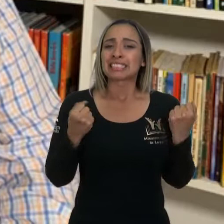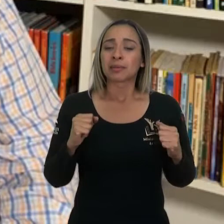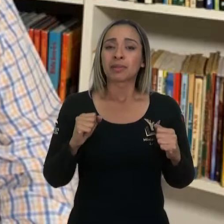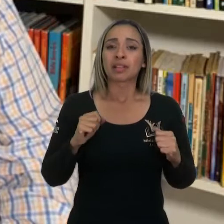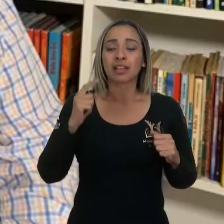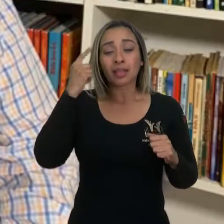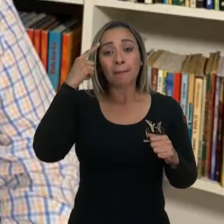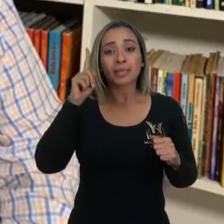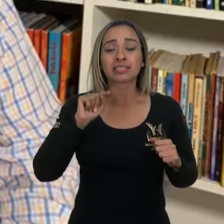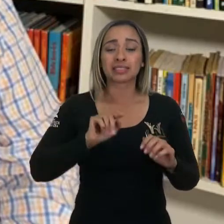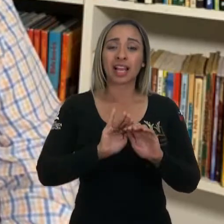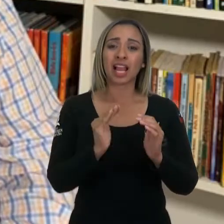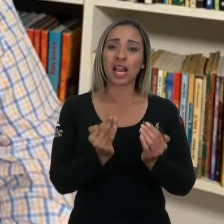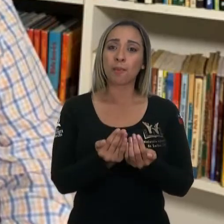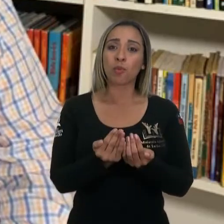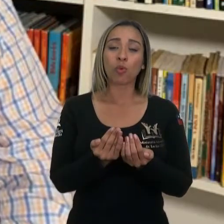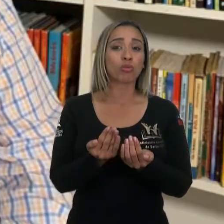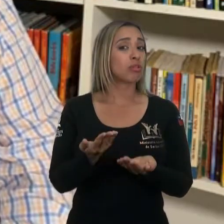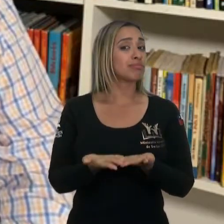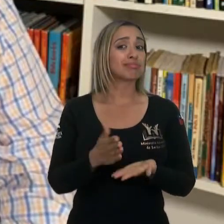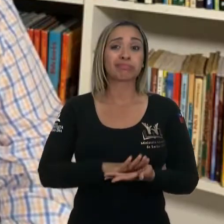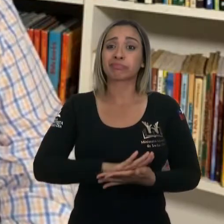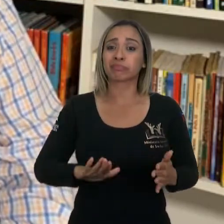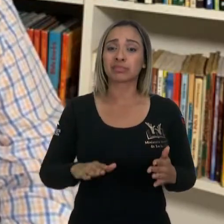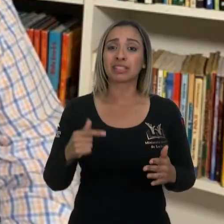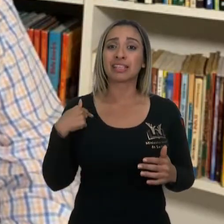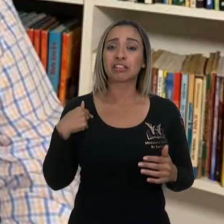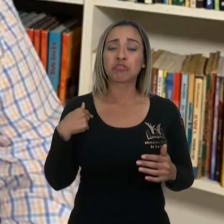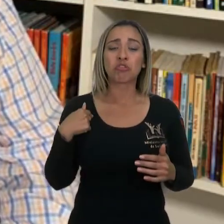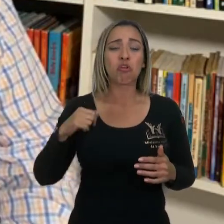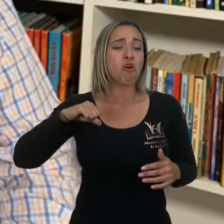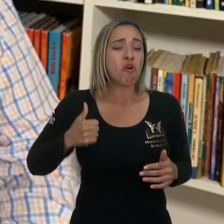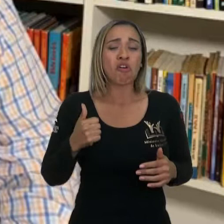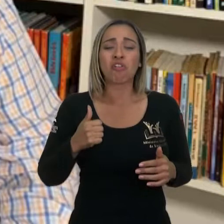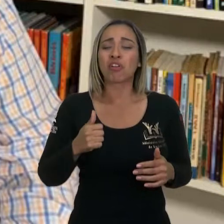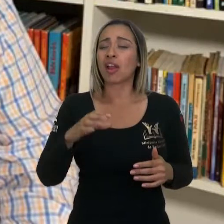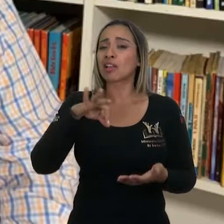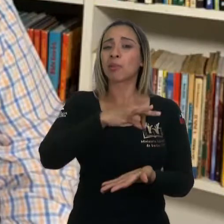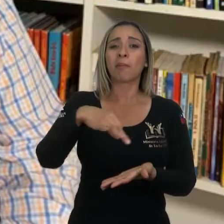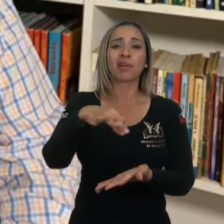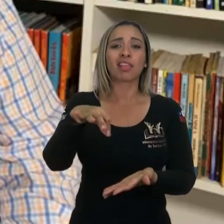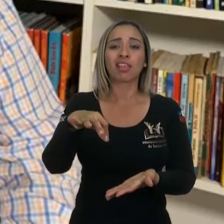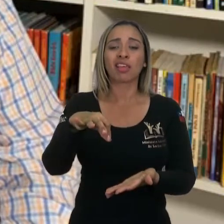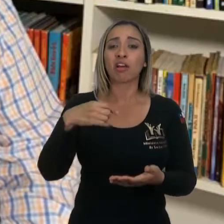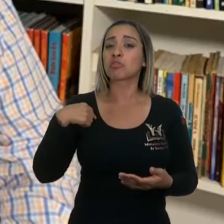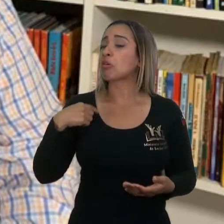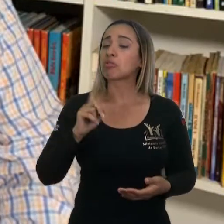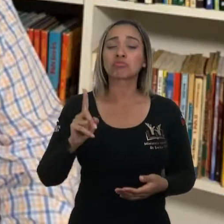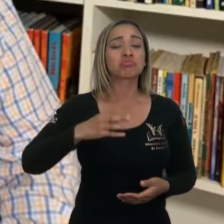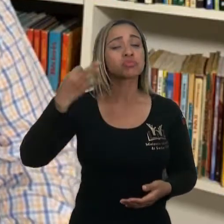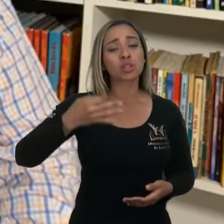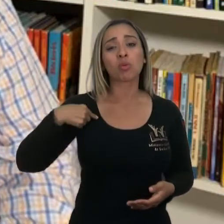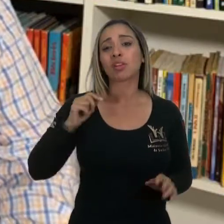que piensa que el mundo va a acabar y que ella está perdida porque ella no tiene